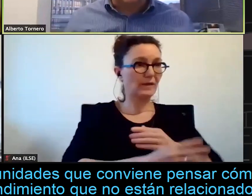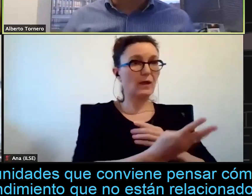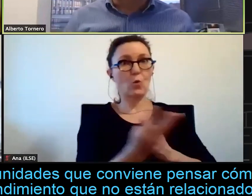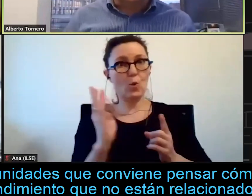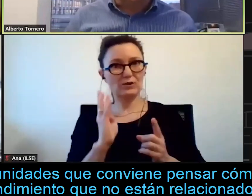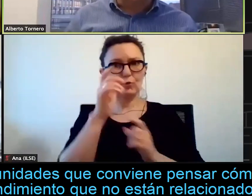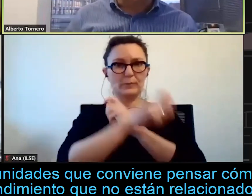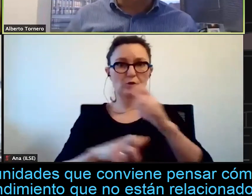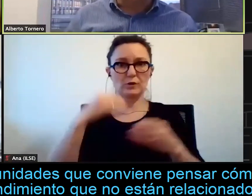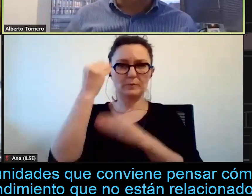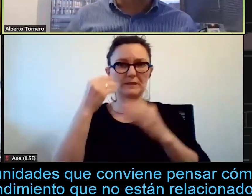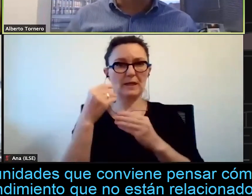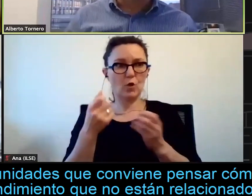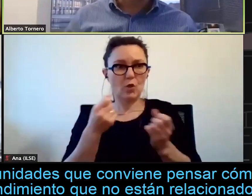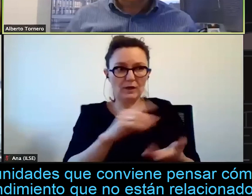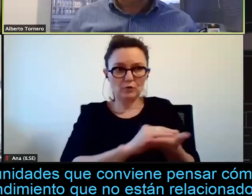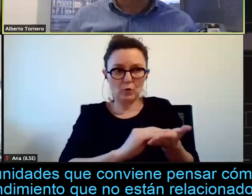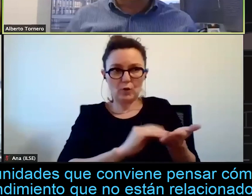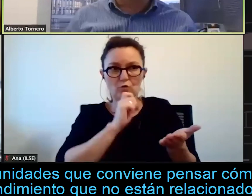una cantidad de